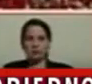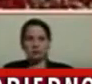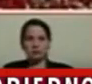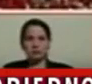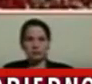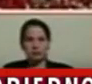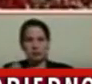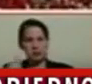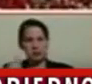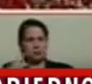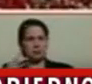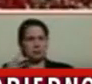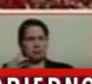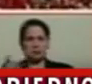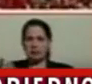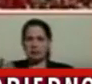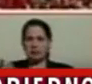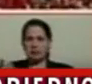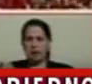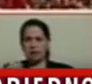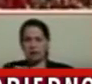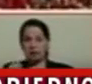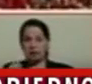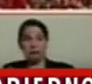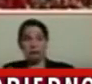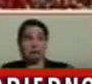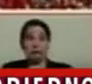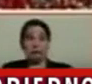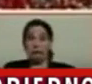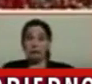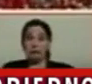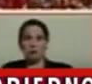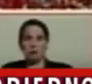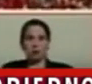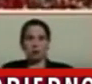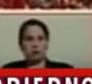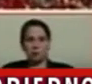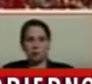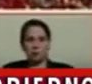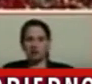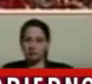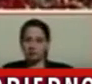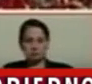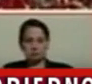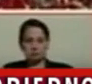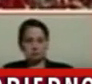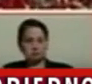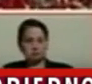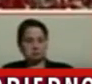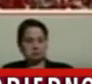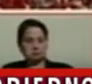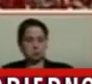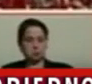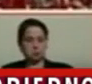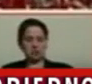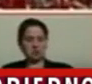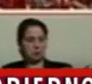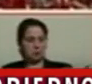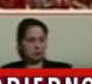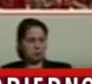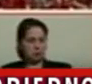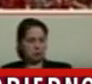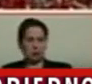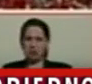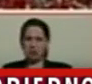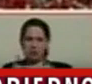Parece que hubo mucho nervio en Estados Unidos ayer. Estuve leyendo una crónica que publica un